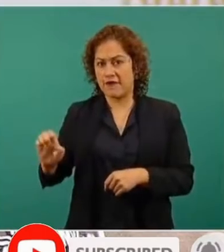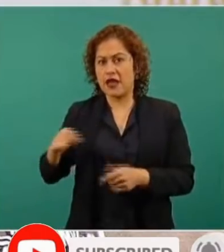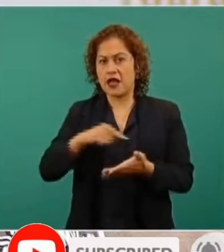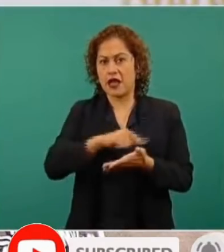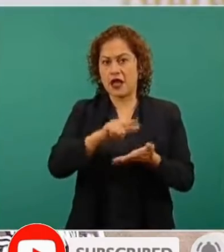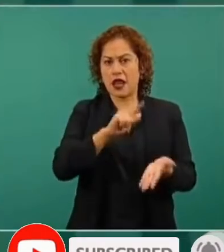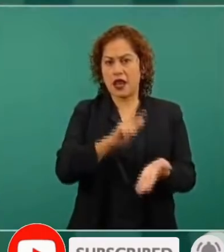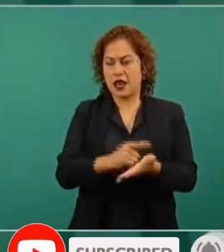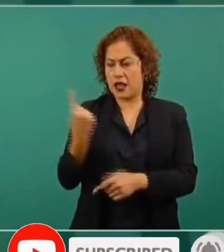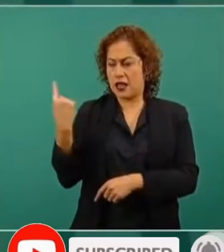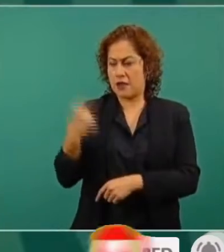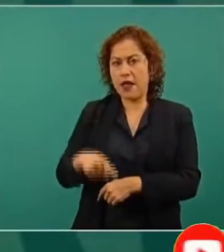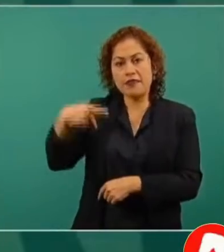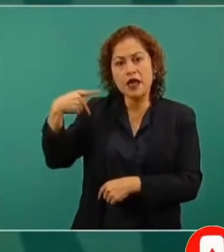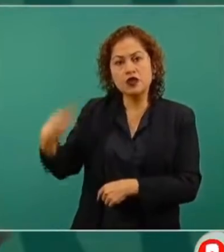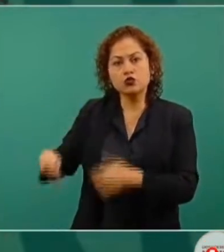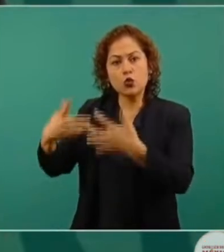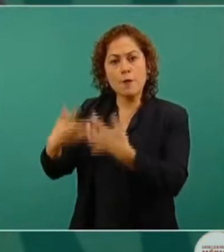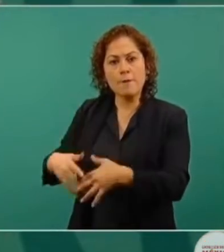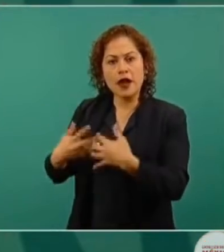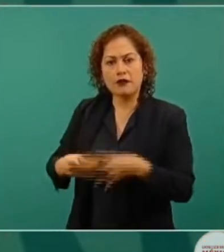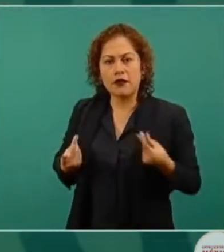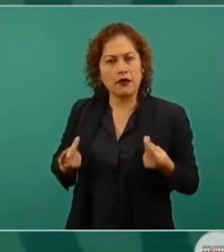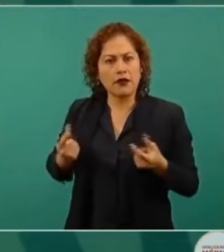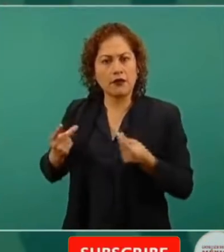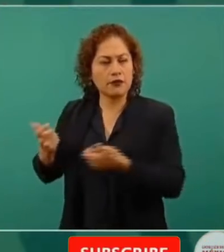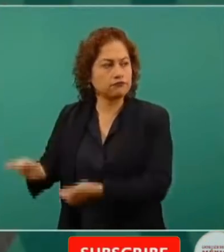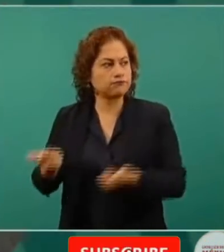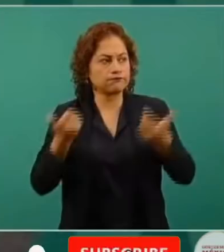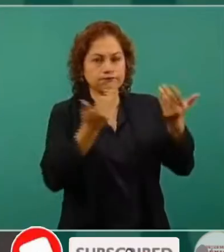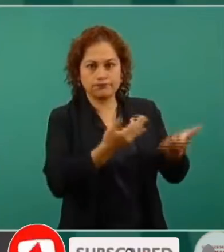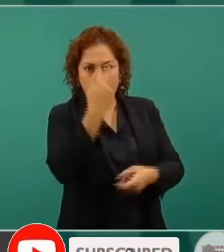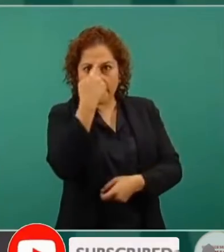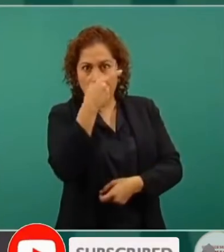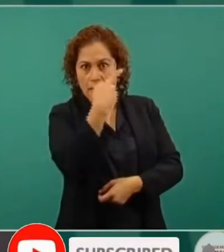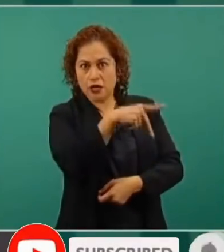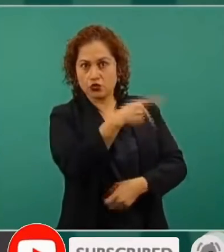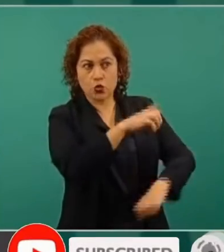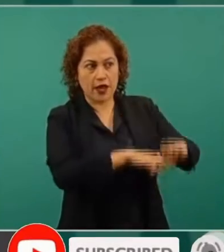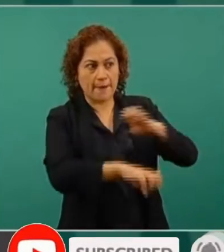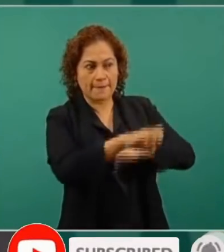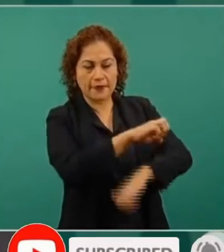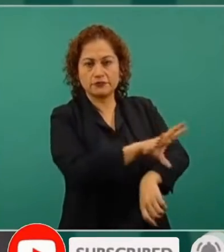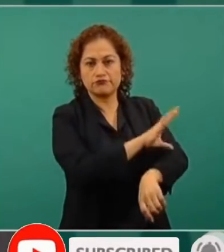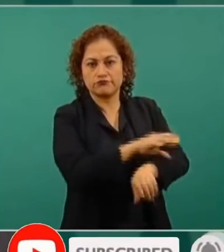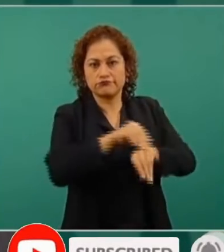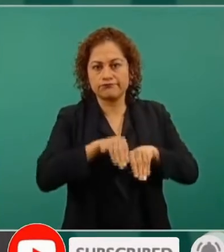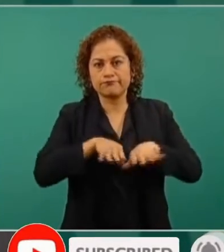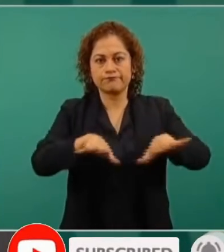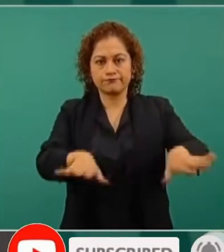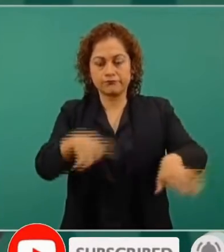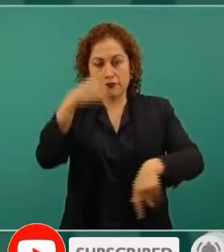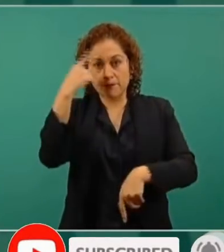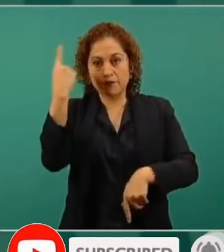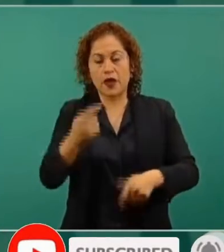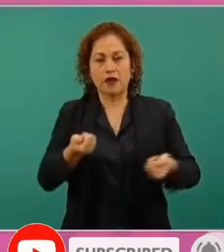energética, que usar sus máquinas al instante para que no haya un alto en el suministro de la electricidad, ¿verdad?